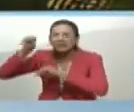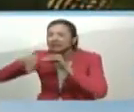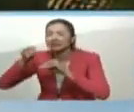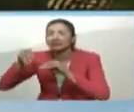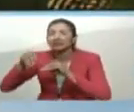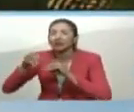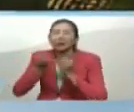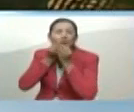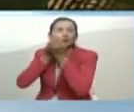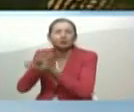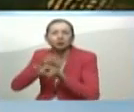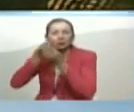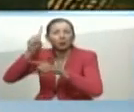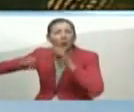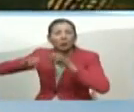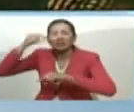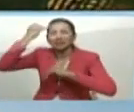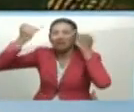que teníamos